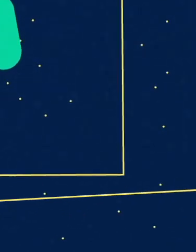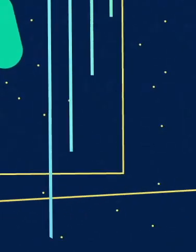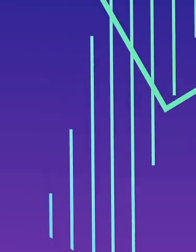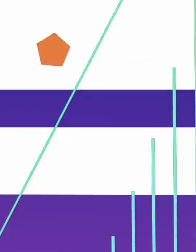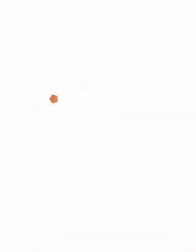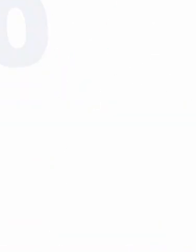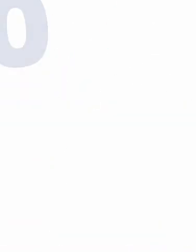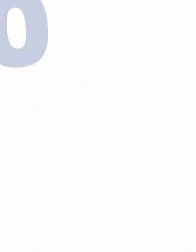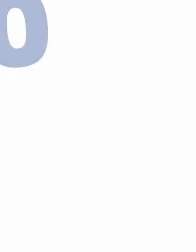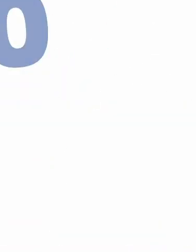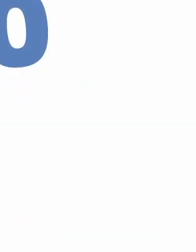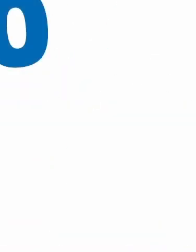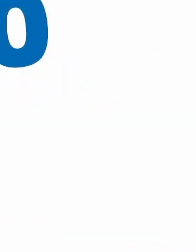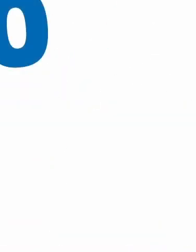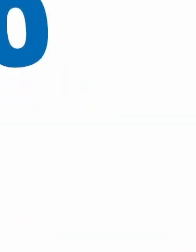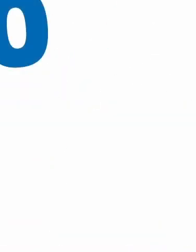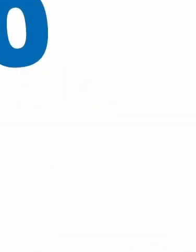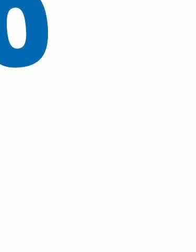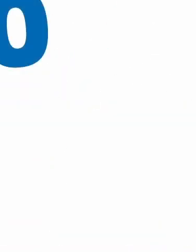¡Gracias!